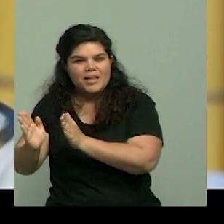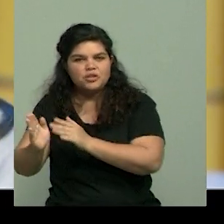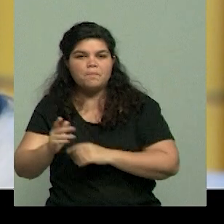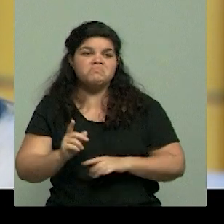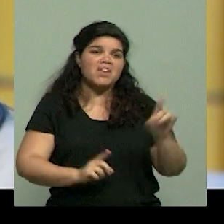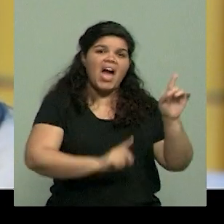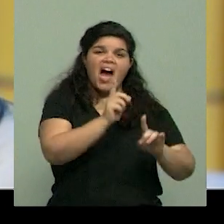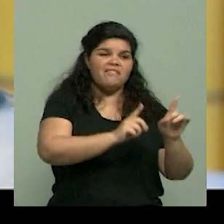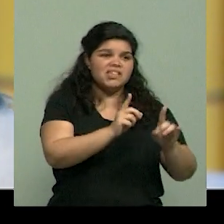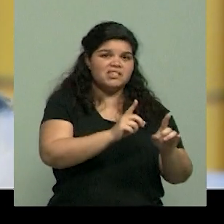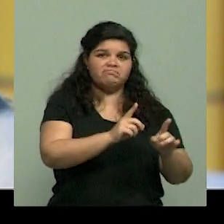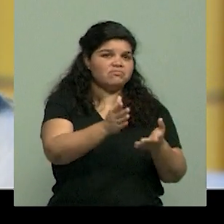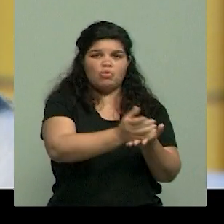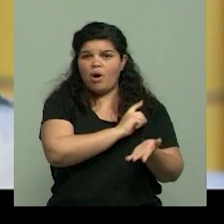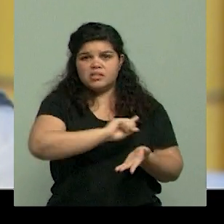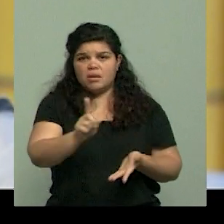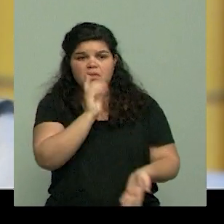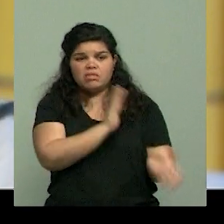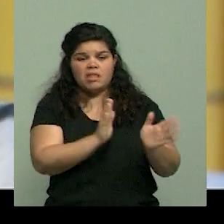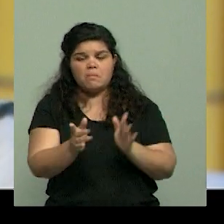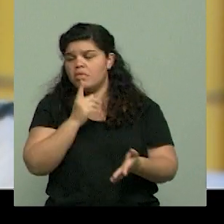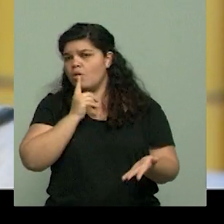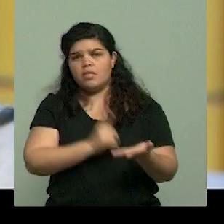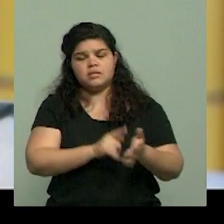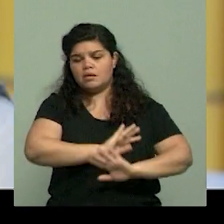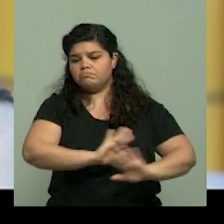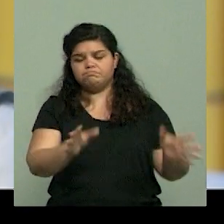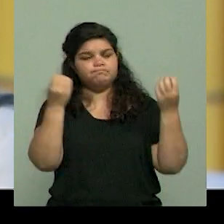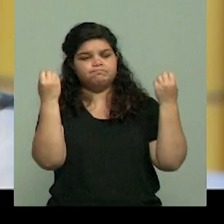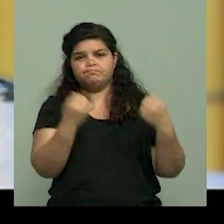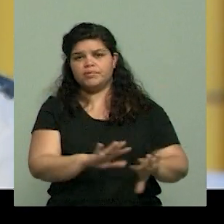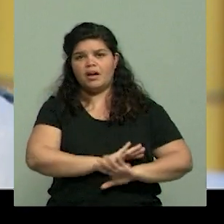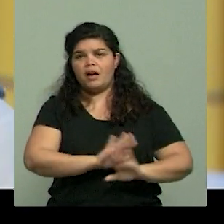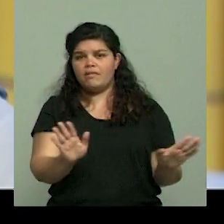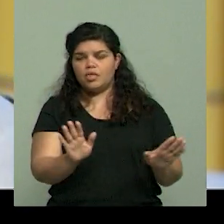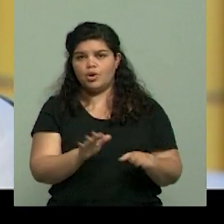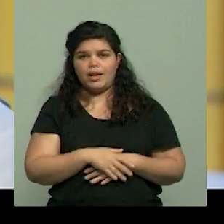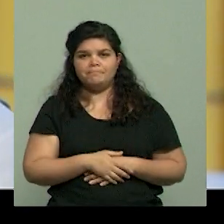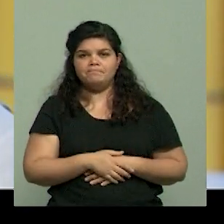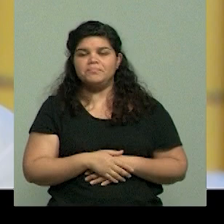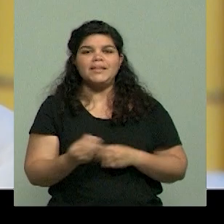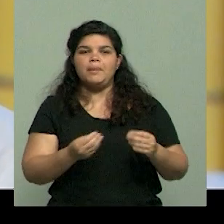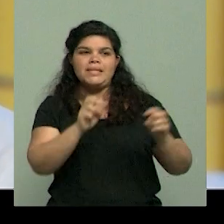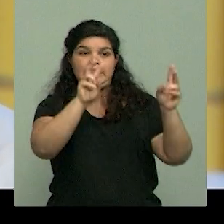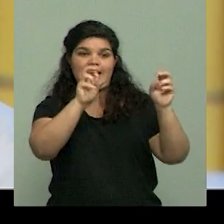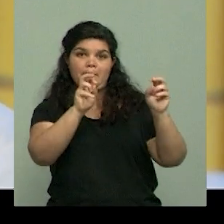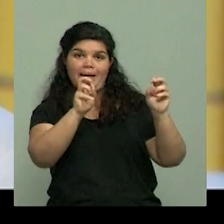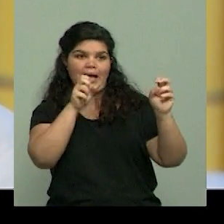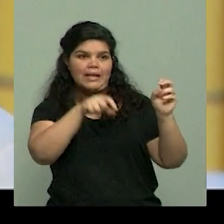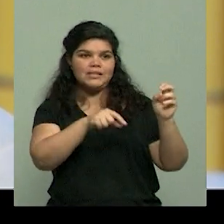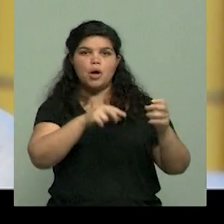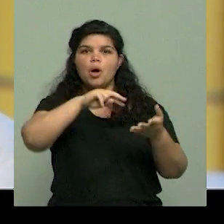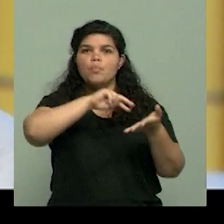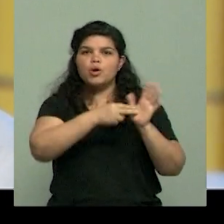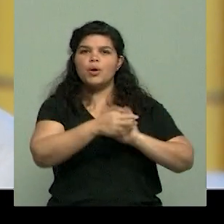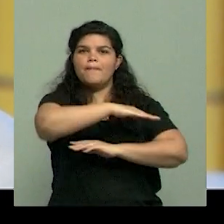la adherencia al tratamiento o que cuando sale el tema dejan de venir. pero en